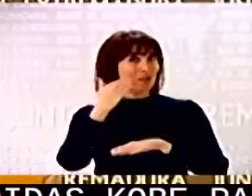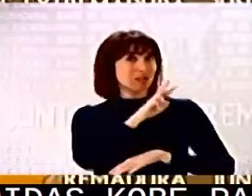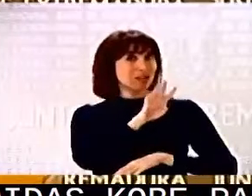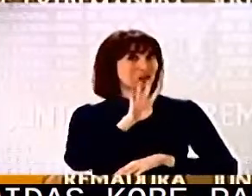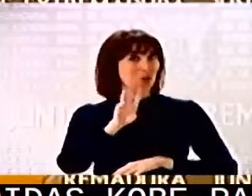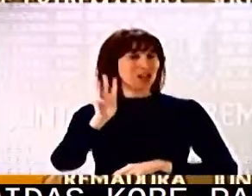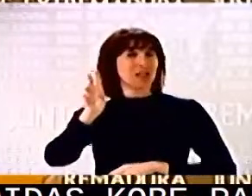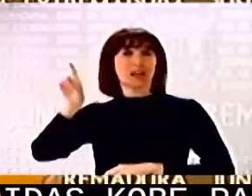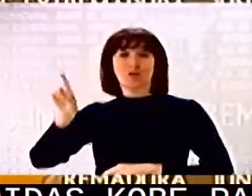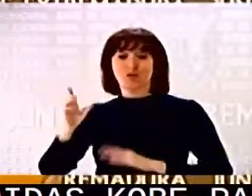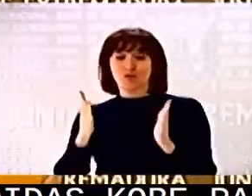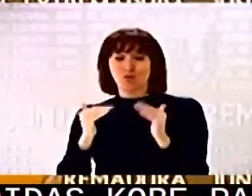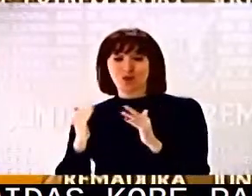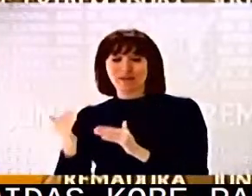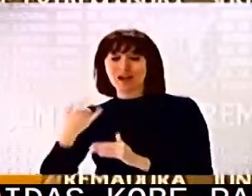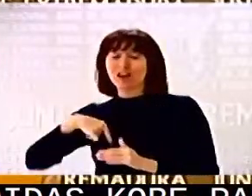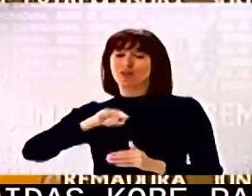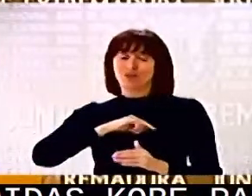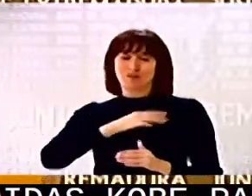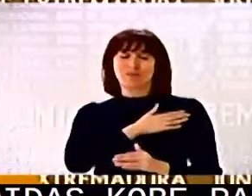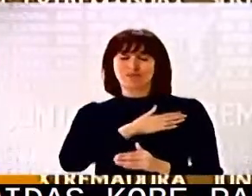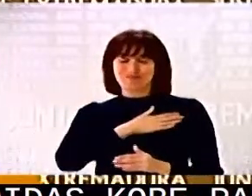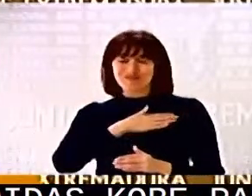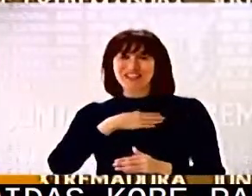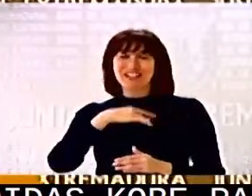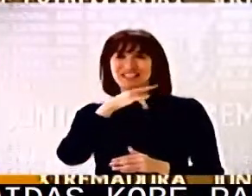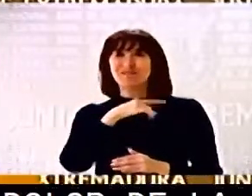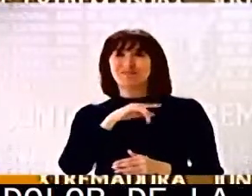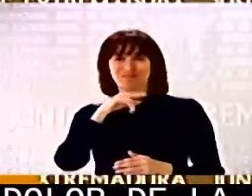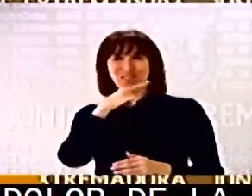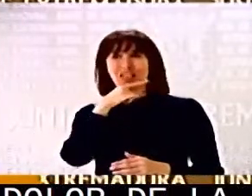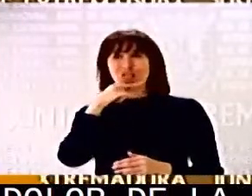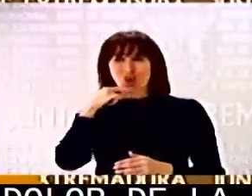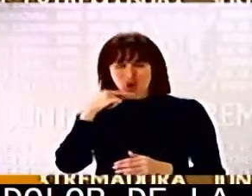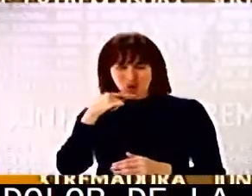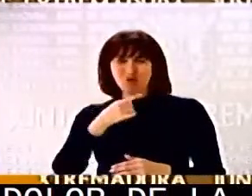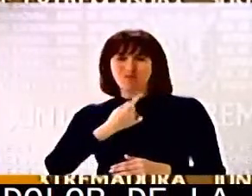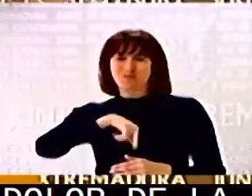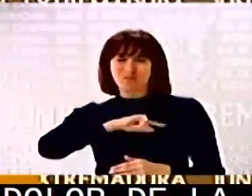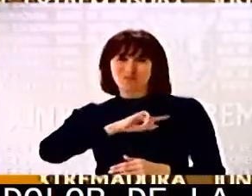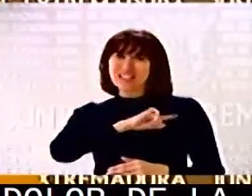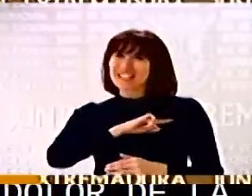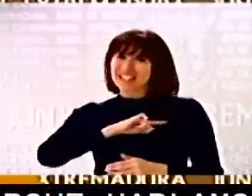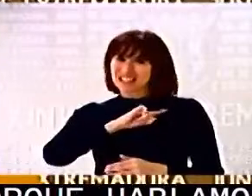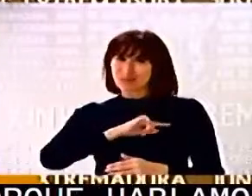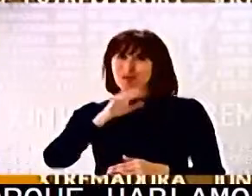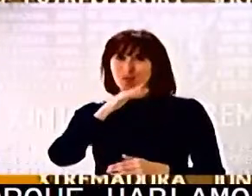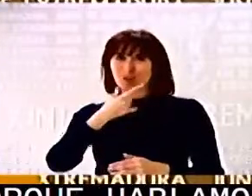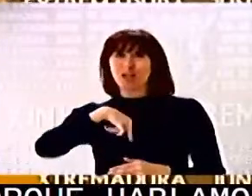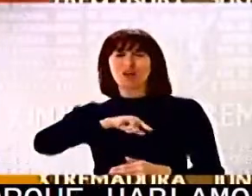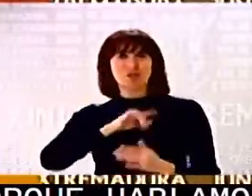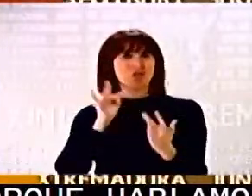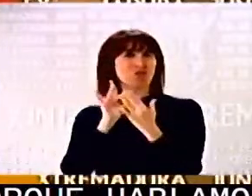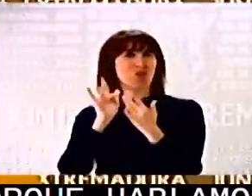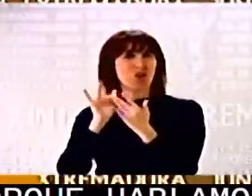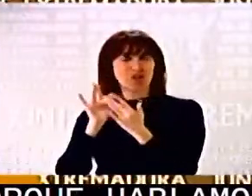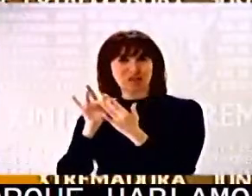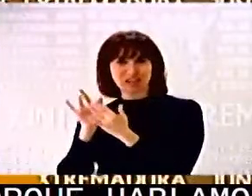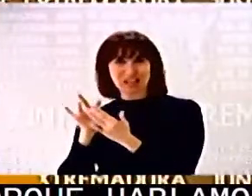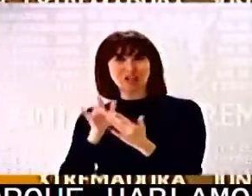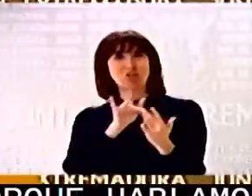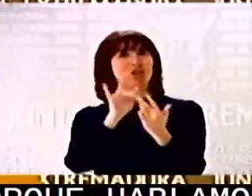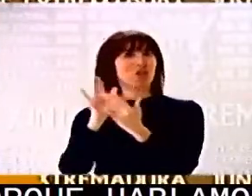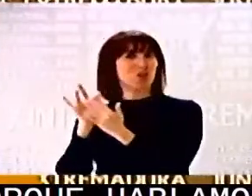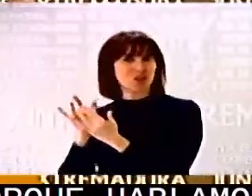31, nosotros sentimos el dolor de la gente de la hostelería de la región, porque hablamos con ellos a diario, distintos miembros del